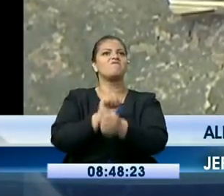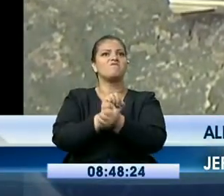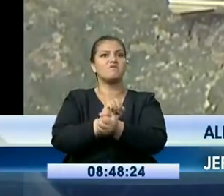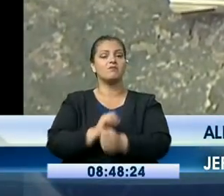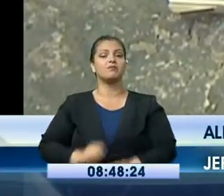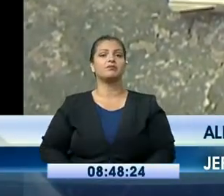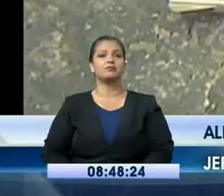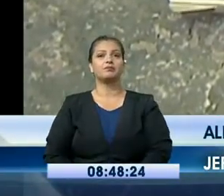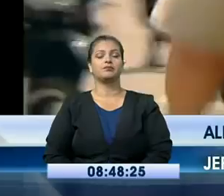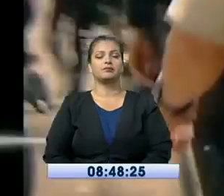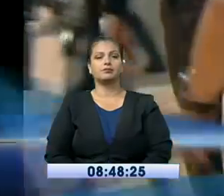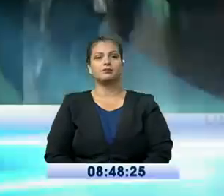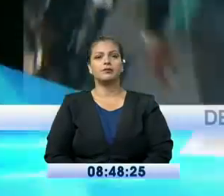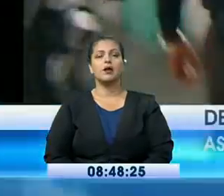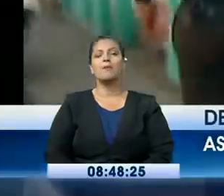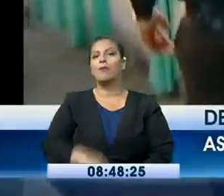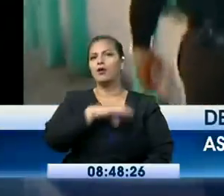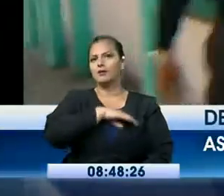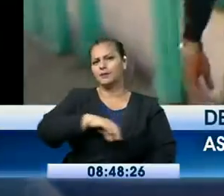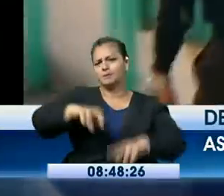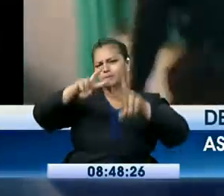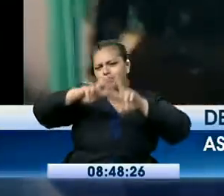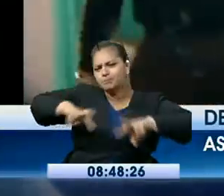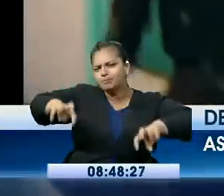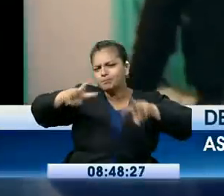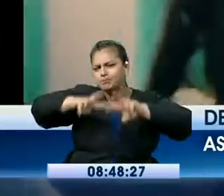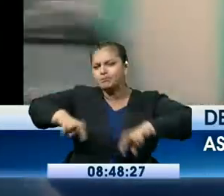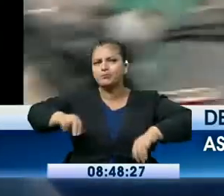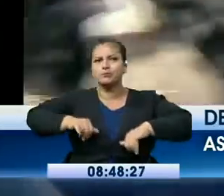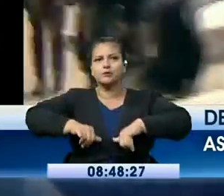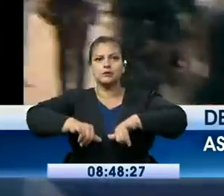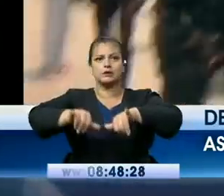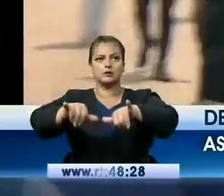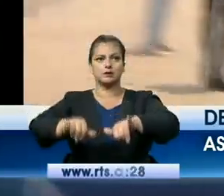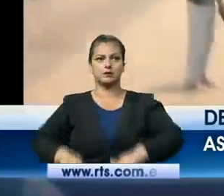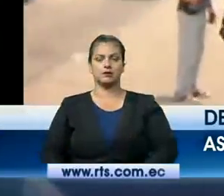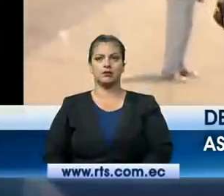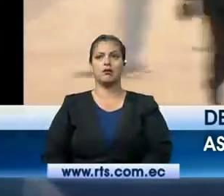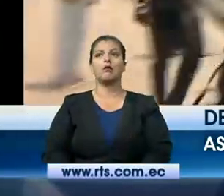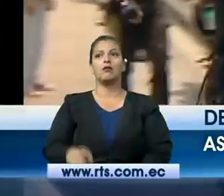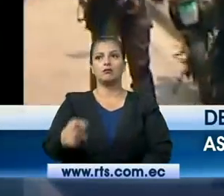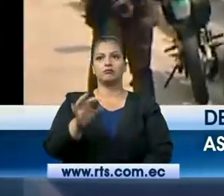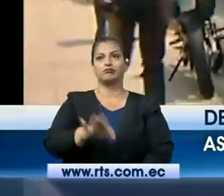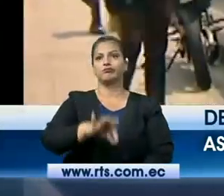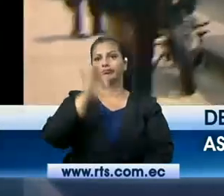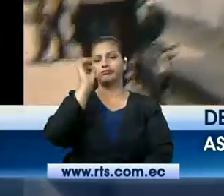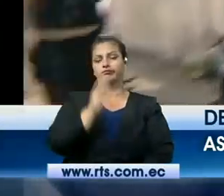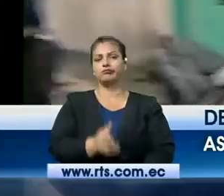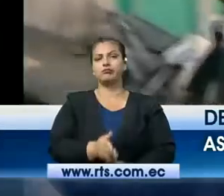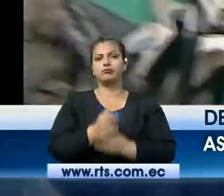investigaciones recaudando pistas encontraron un arma de fuego